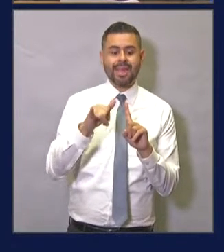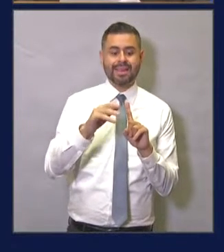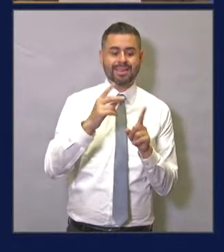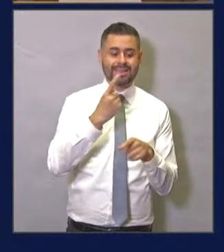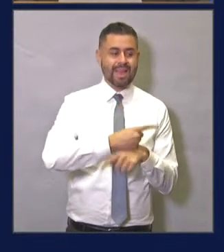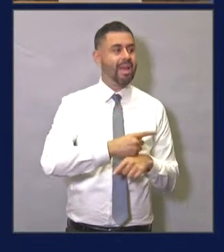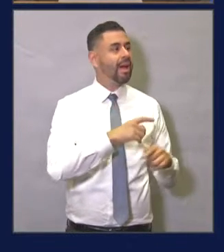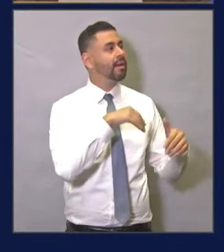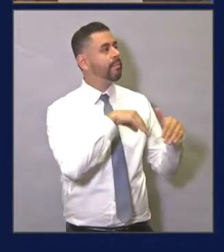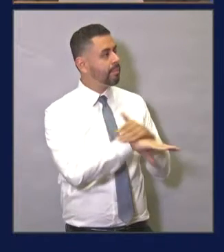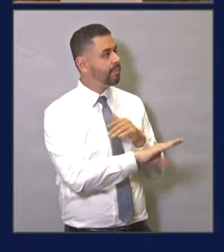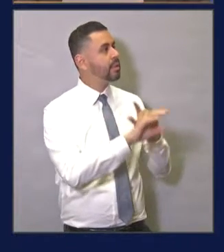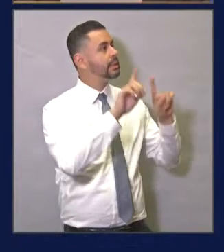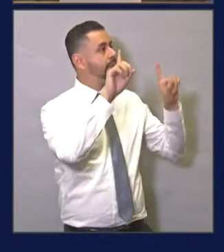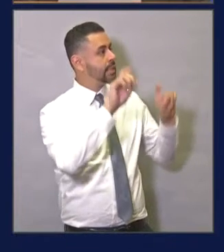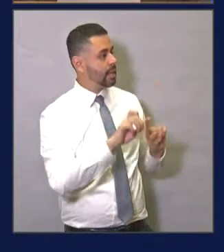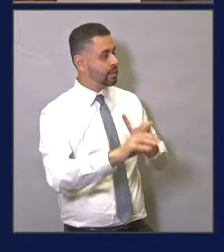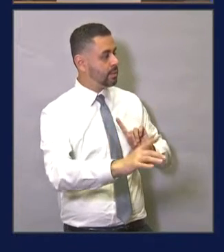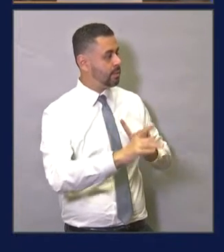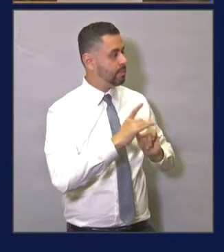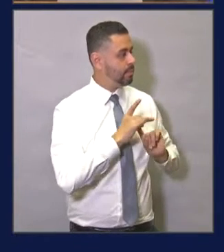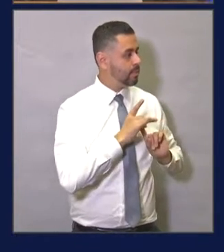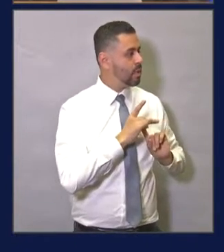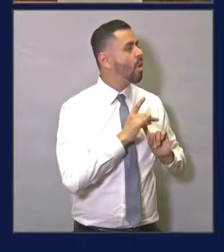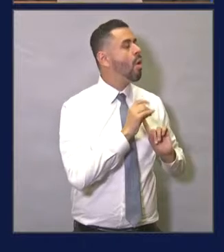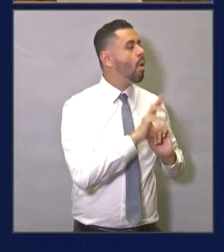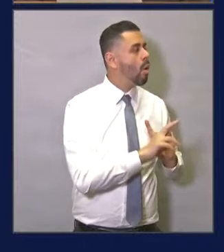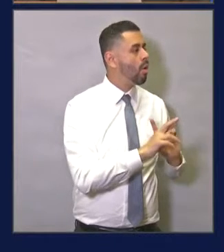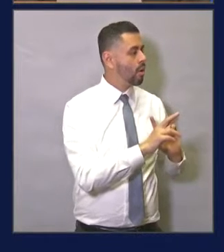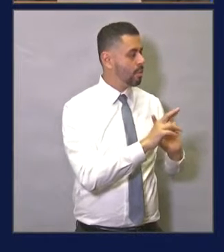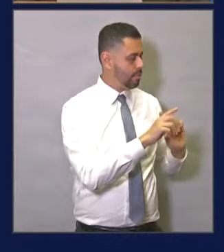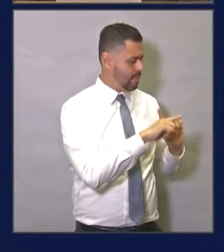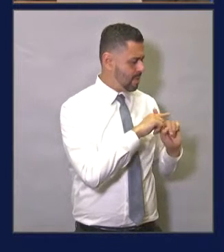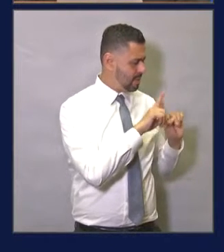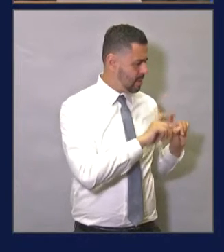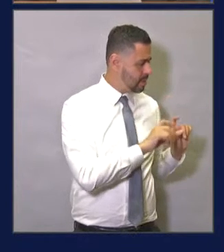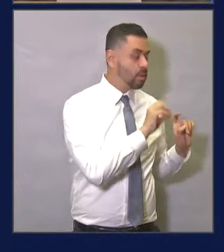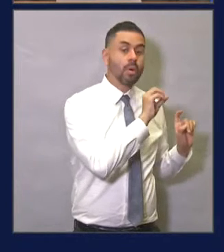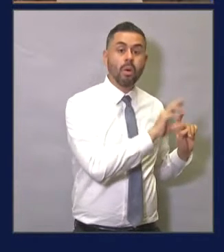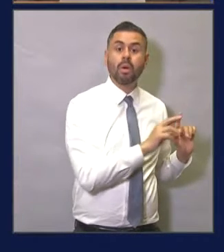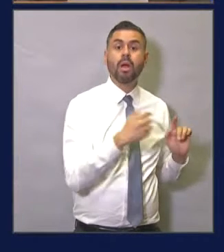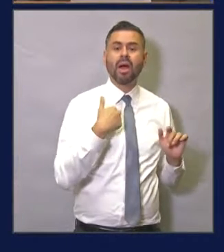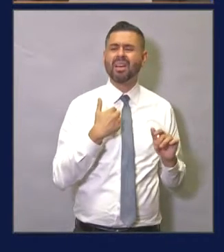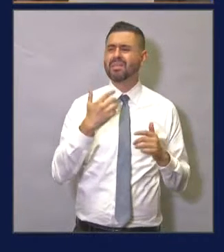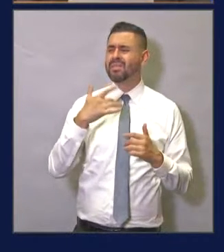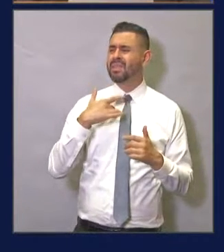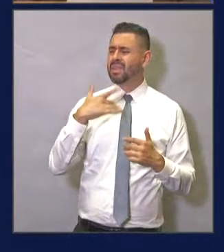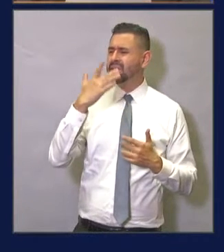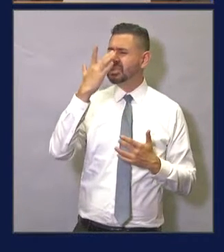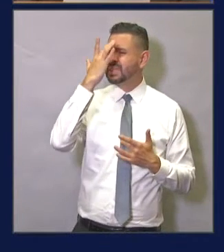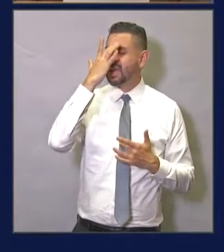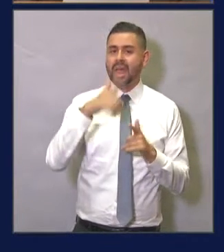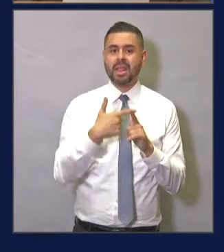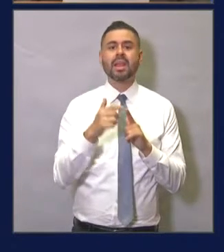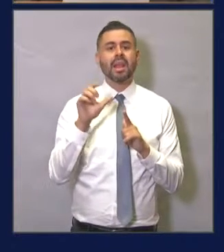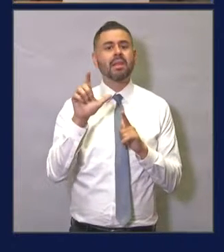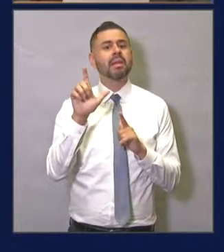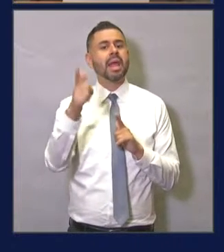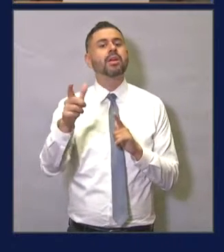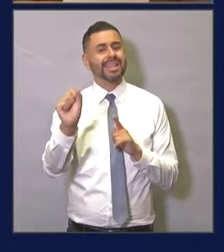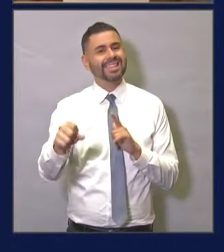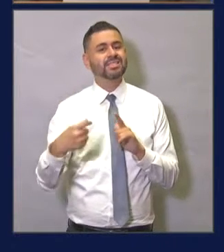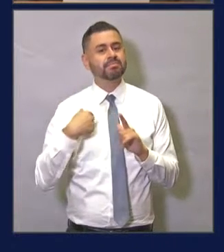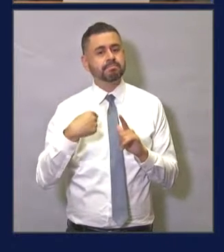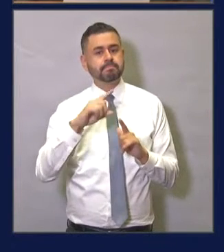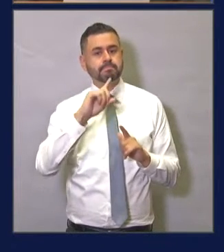una prueba o experimentó por primera vez los síntomas de COVID-19. Como podemos observar en